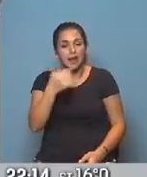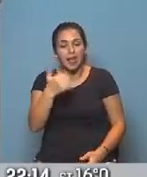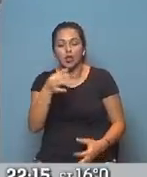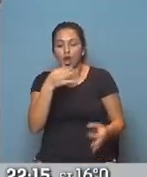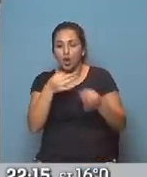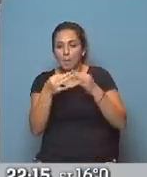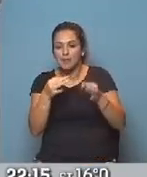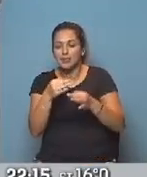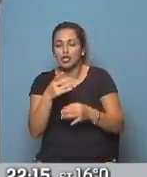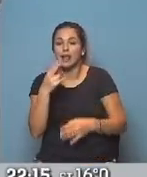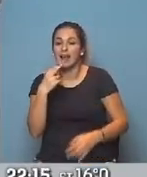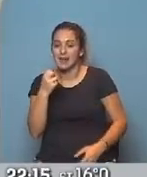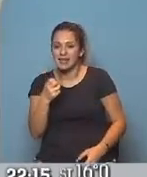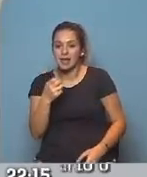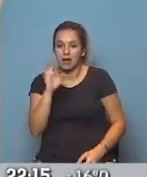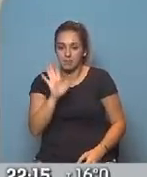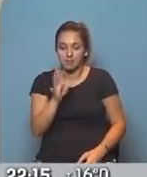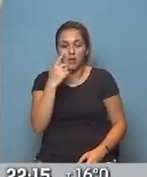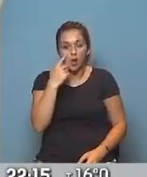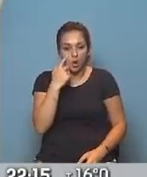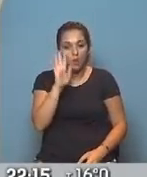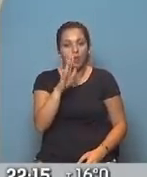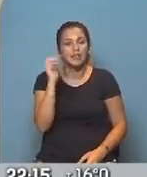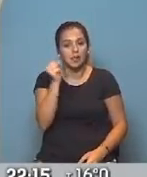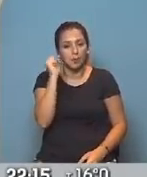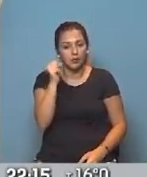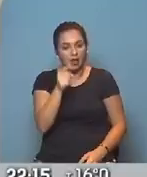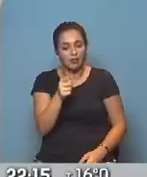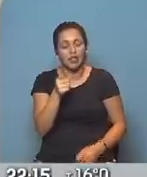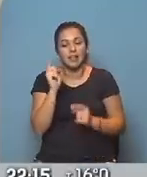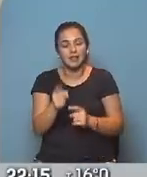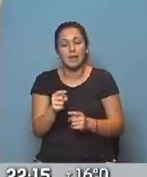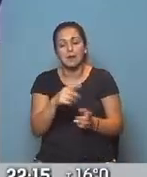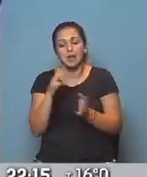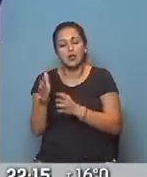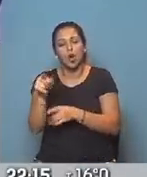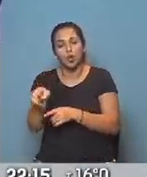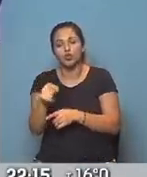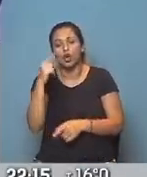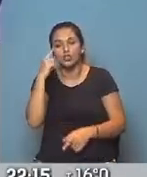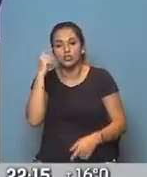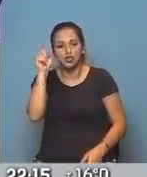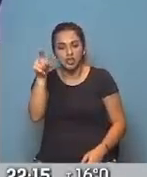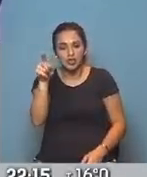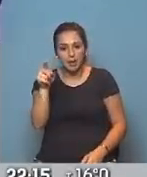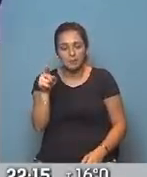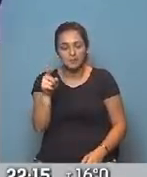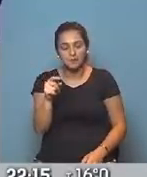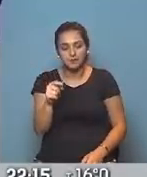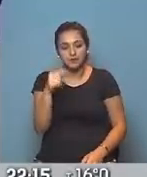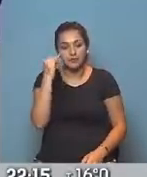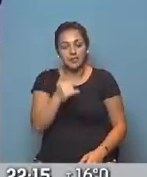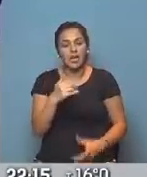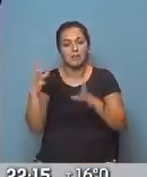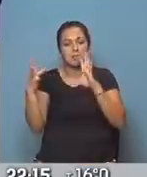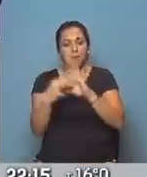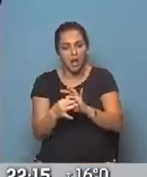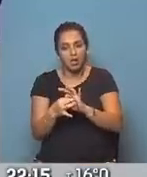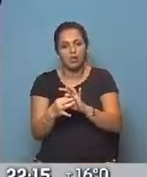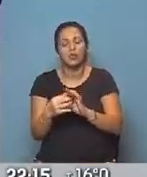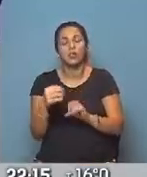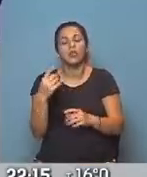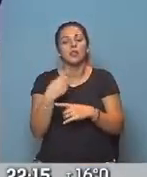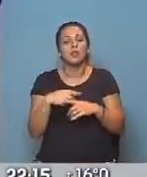en el campo energético, atención, esto es importante. Y por otro lado con China, que hay una alianza militar dando